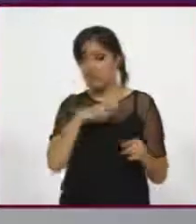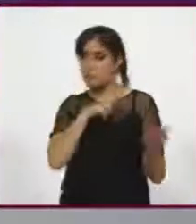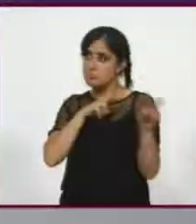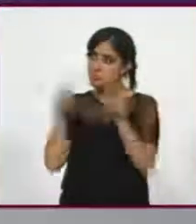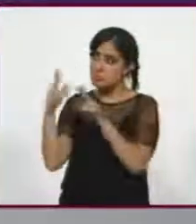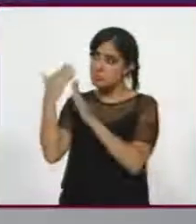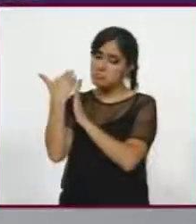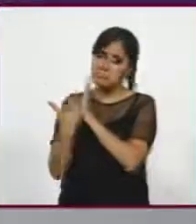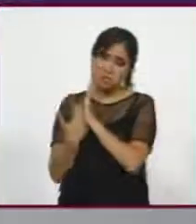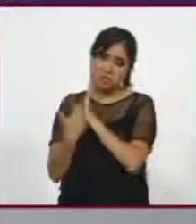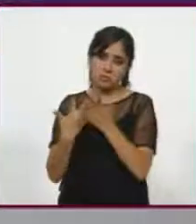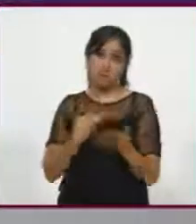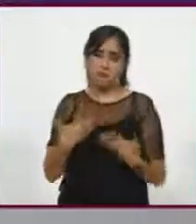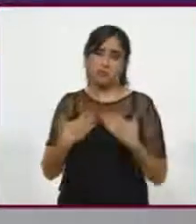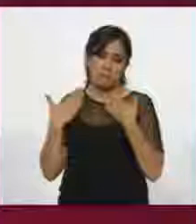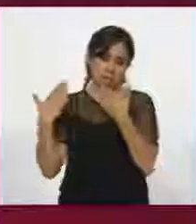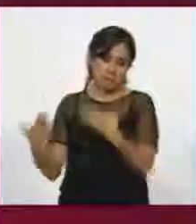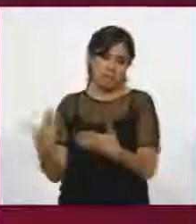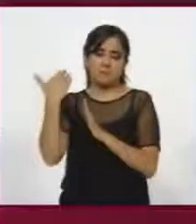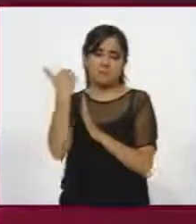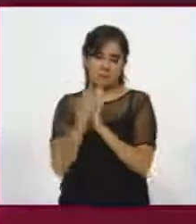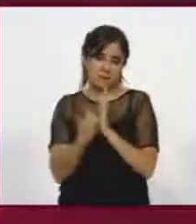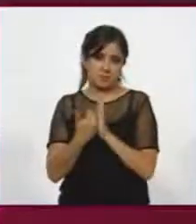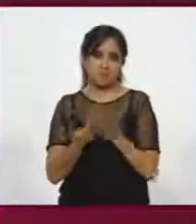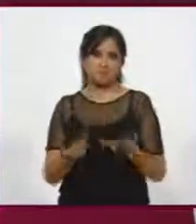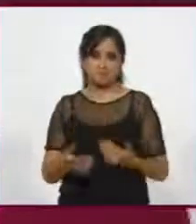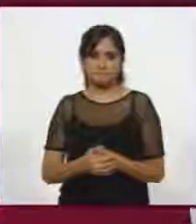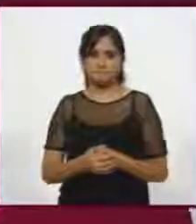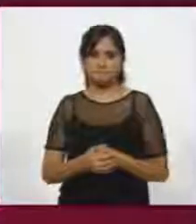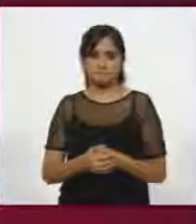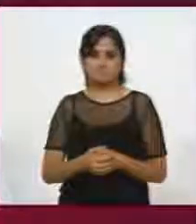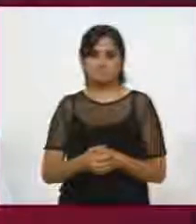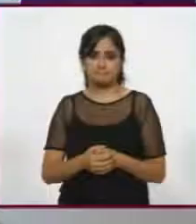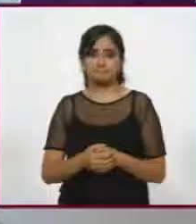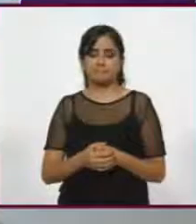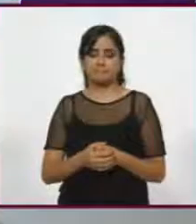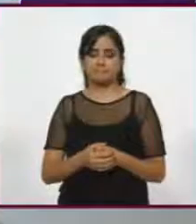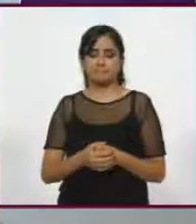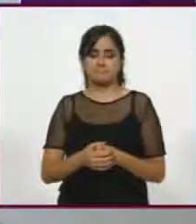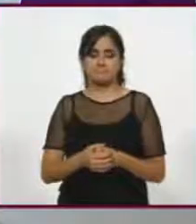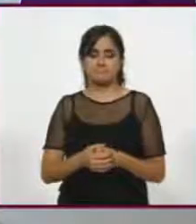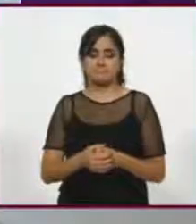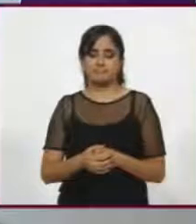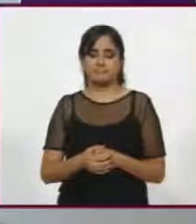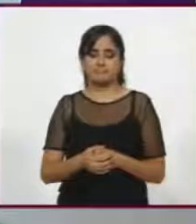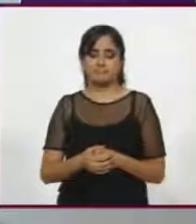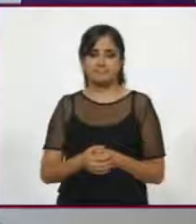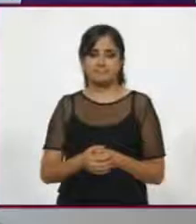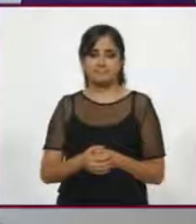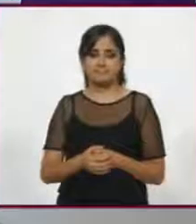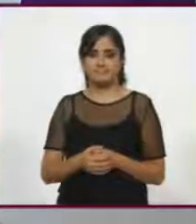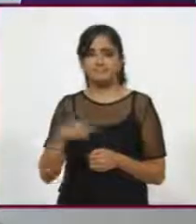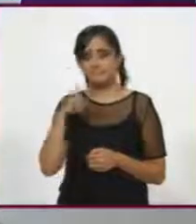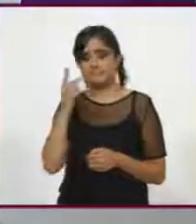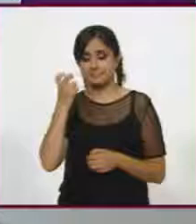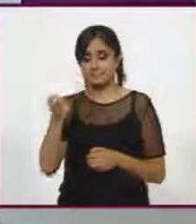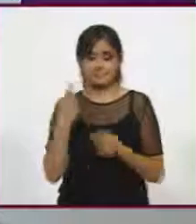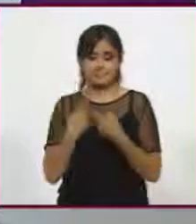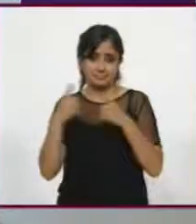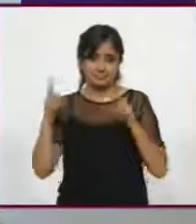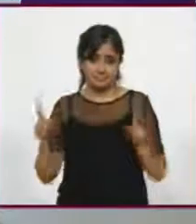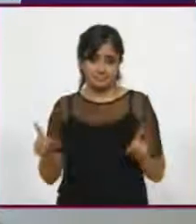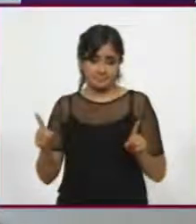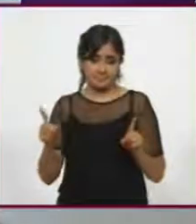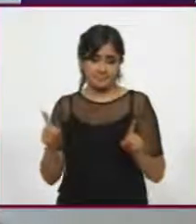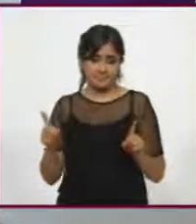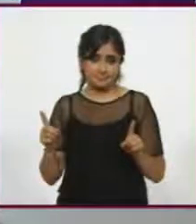van agrupados porque si no, ¿quién votó por él? ¿No? Pero esta diferencia en